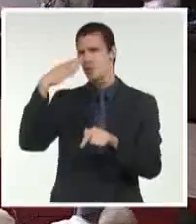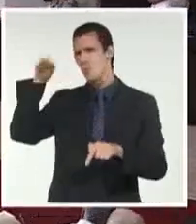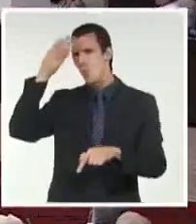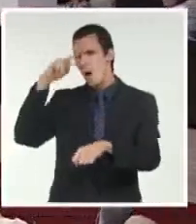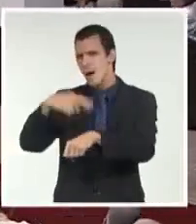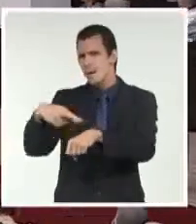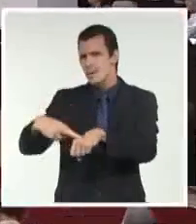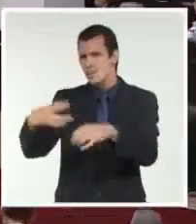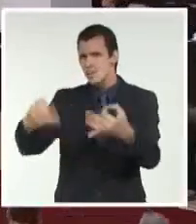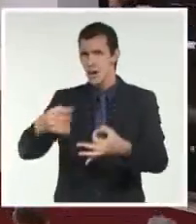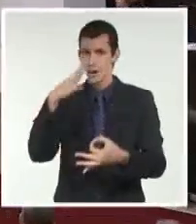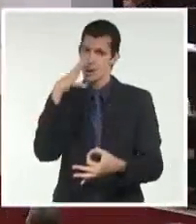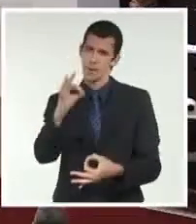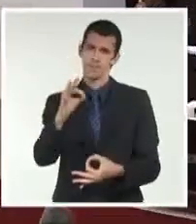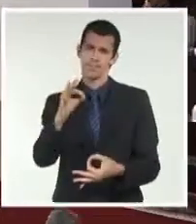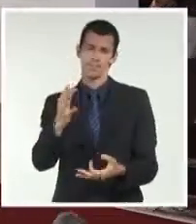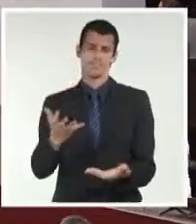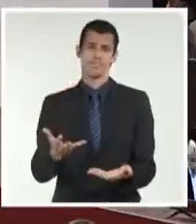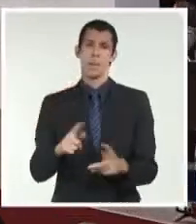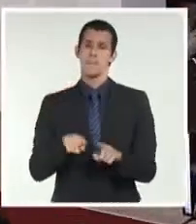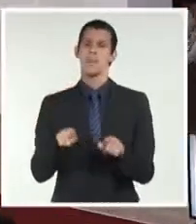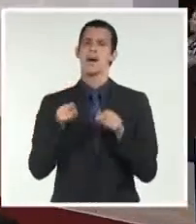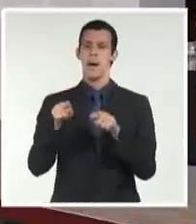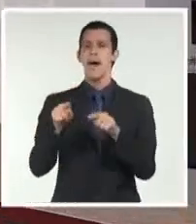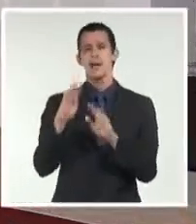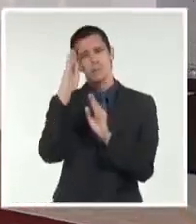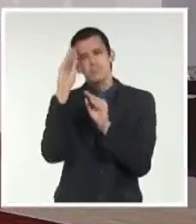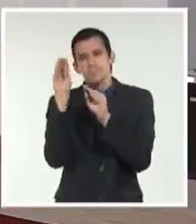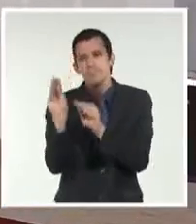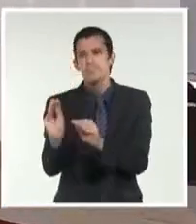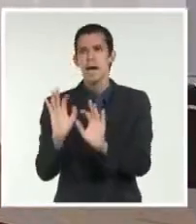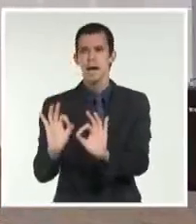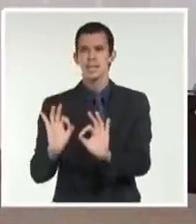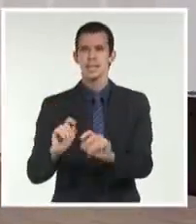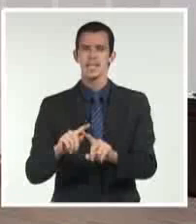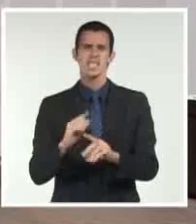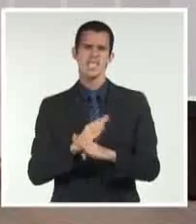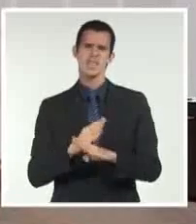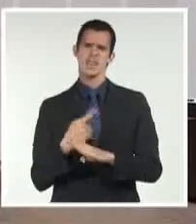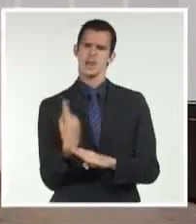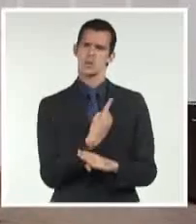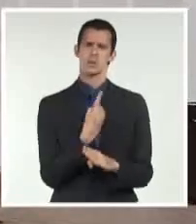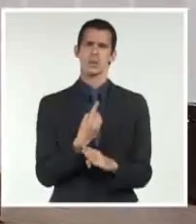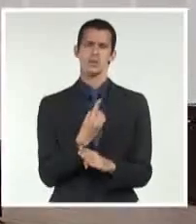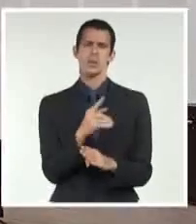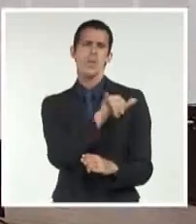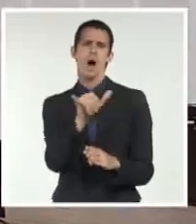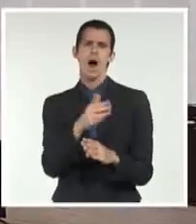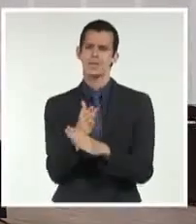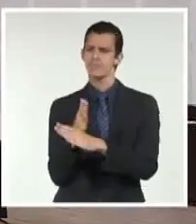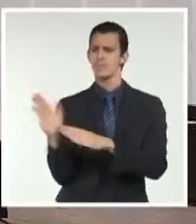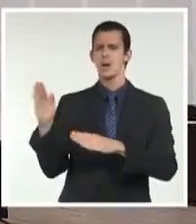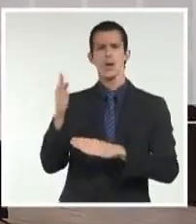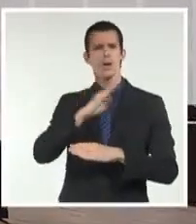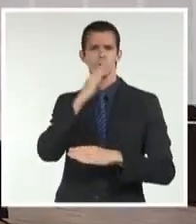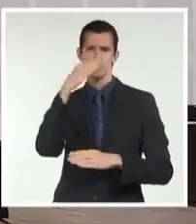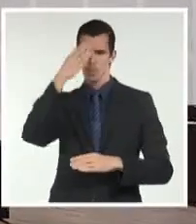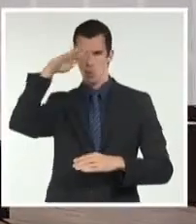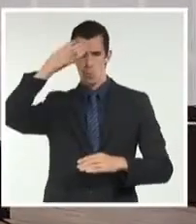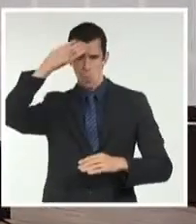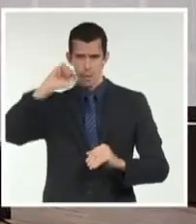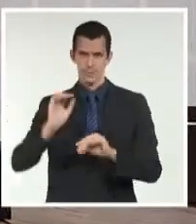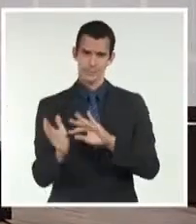castigo de una superpotencia extranjera contra una nación pequeña. Muchos de ellos divulgan su vocación